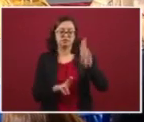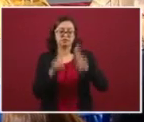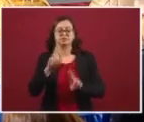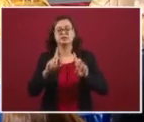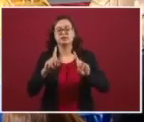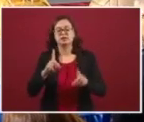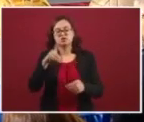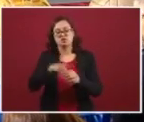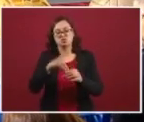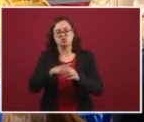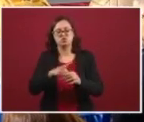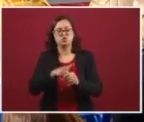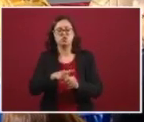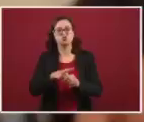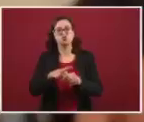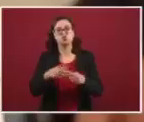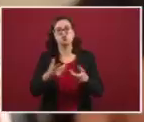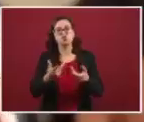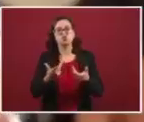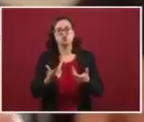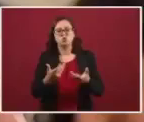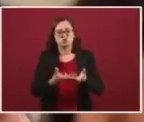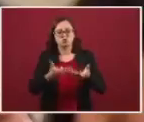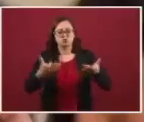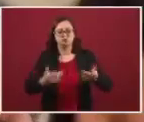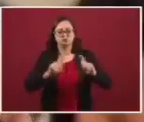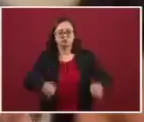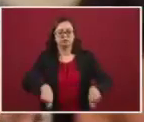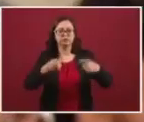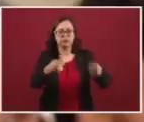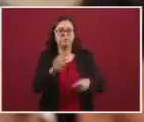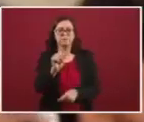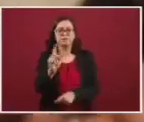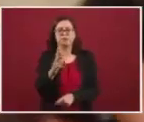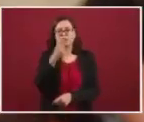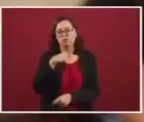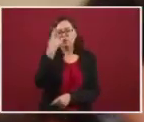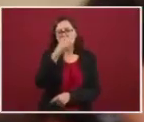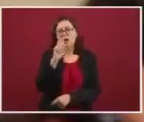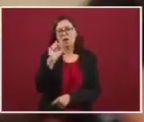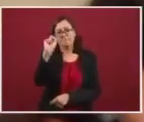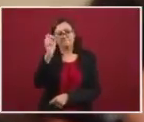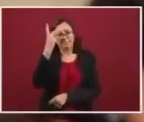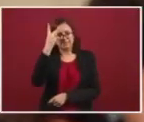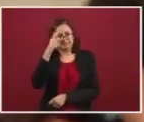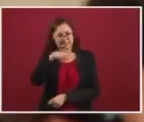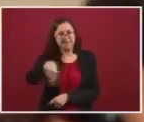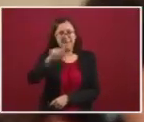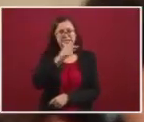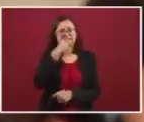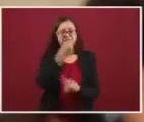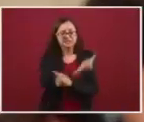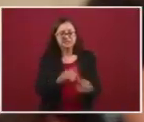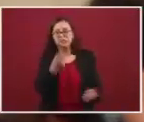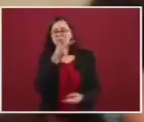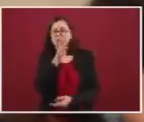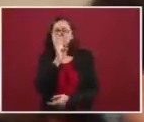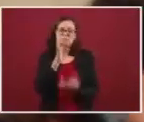asociación que atiende las 24 horas a niños con parálisis cerebral, de los cuales muchos son